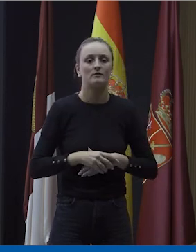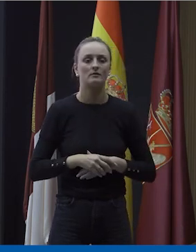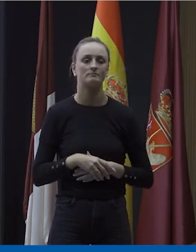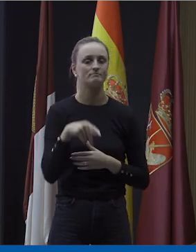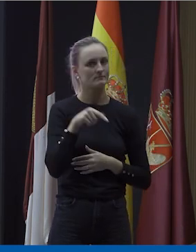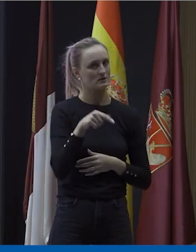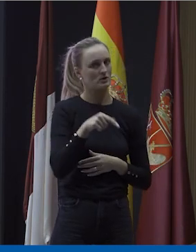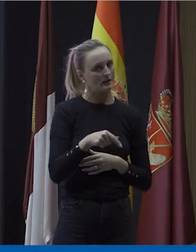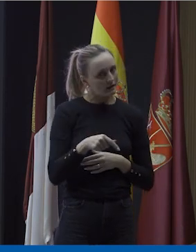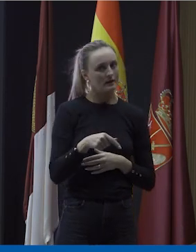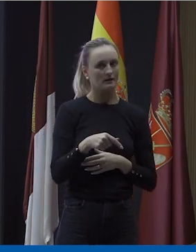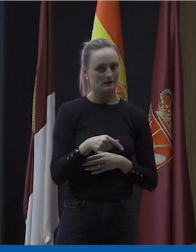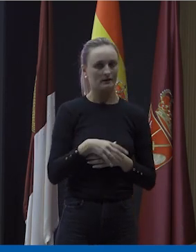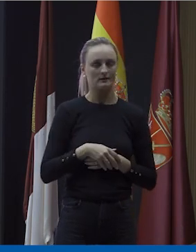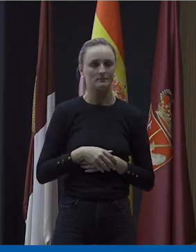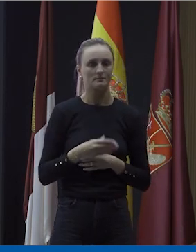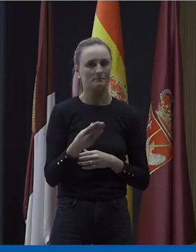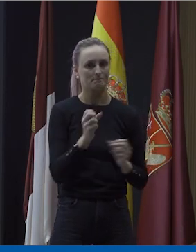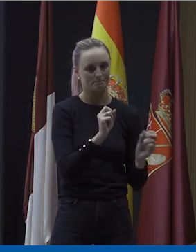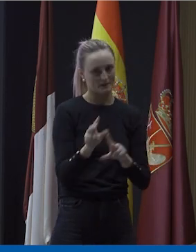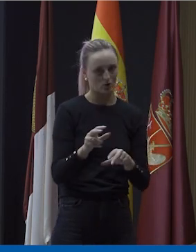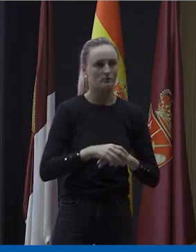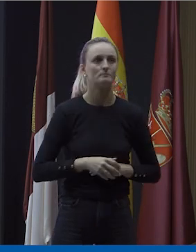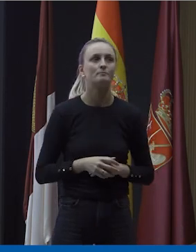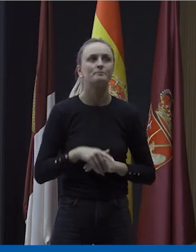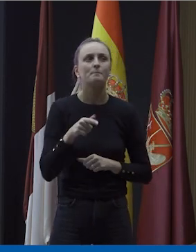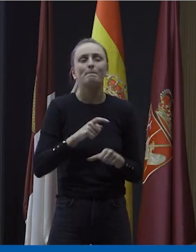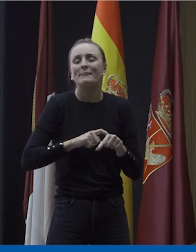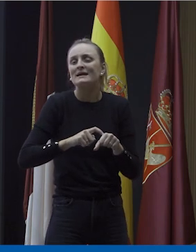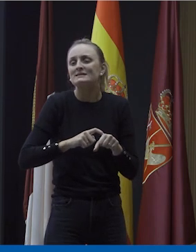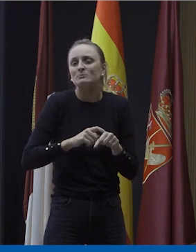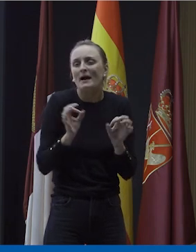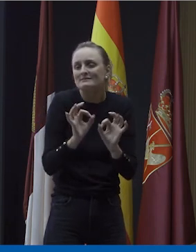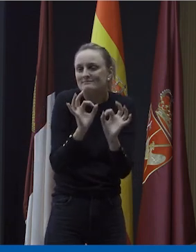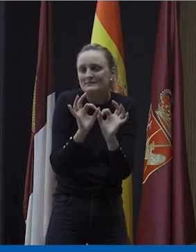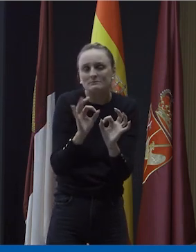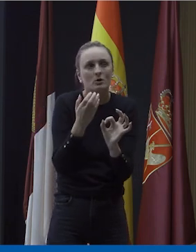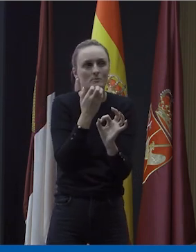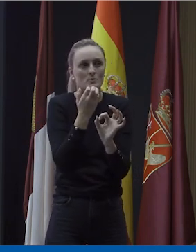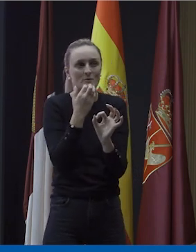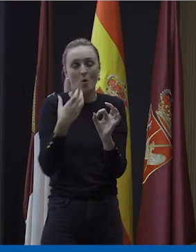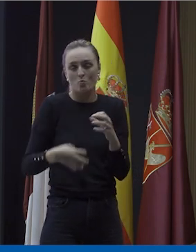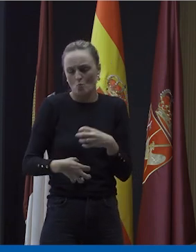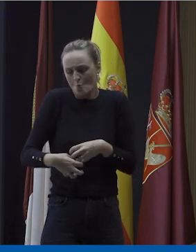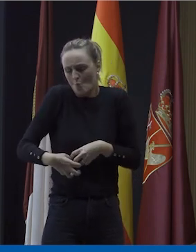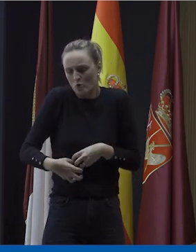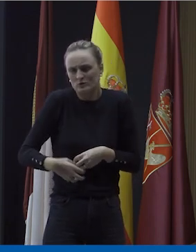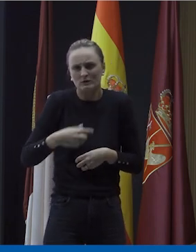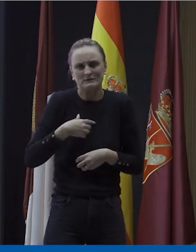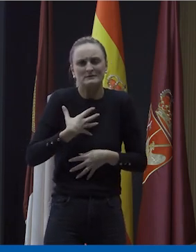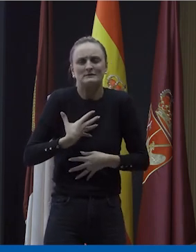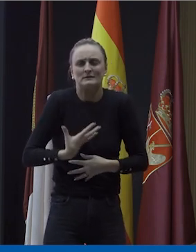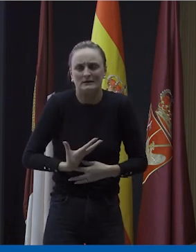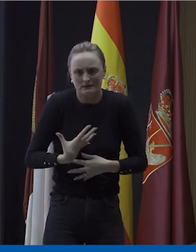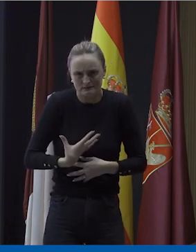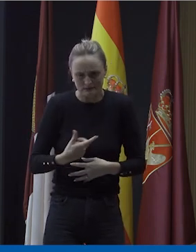es un poco más catastrófico. ¿Cuáles son los síntomas típicos del prolapso? Pues notar un bulto, ¿no? Una pesadez, algo que me sale